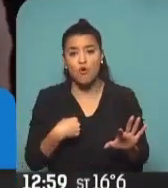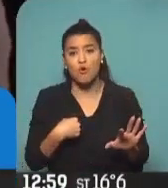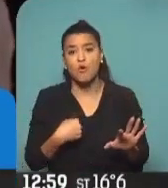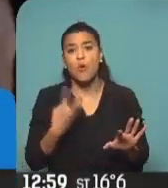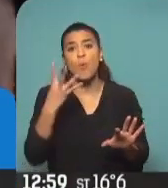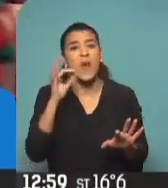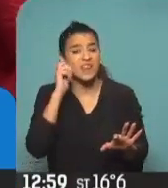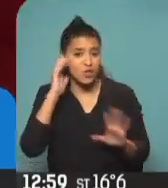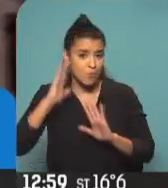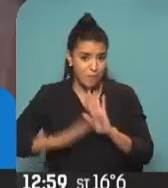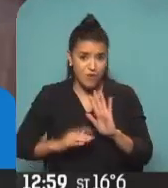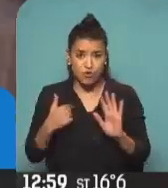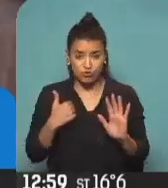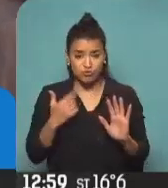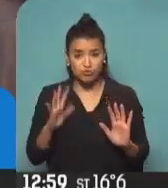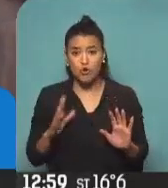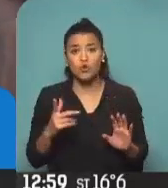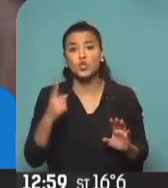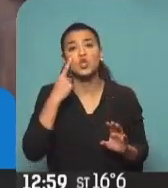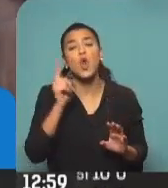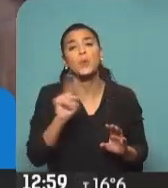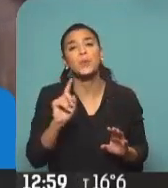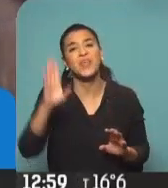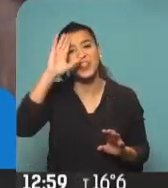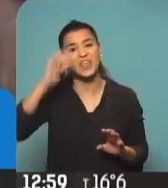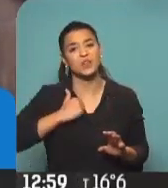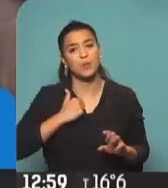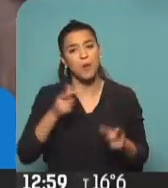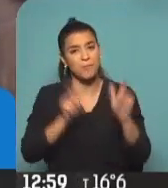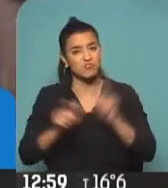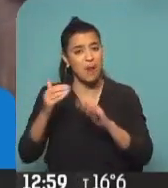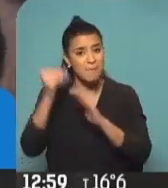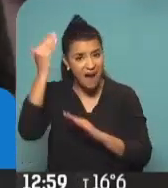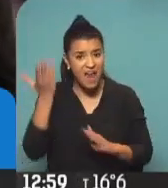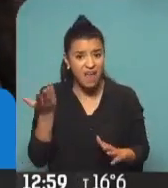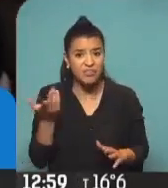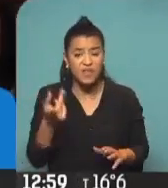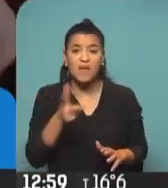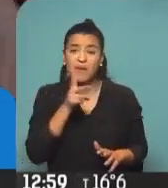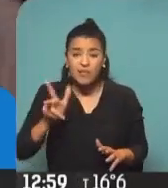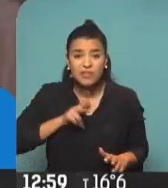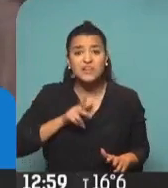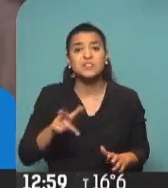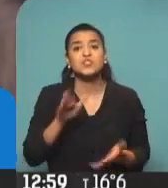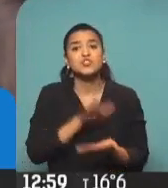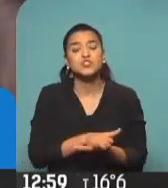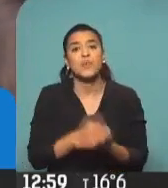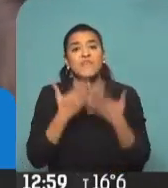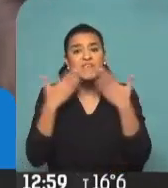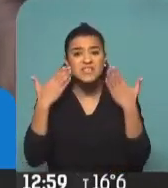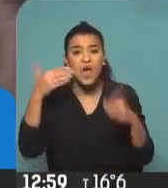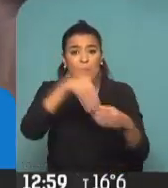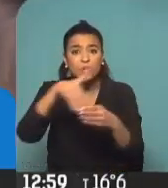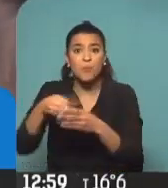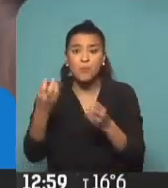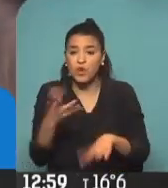menos de 40 años y no viví la dictadura, pero la gente más grande que te transmite eso de la felicidad, la alegría que es votar, porque